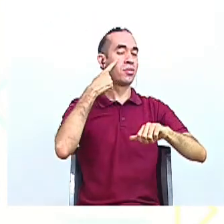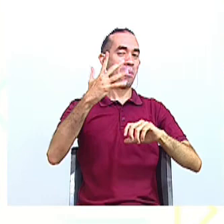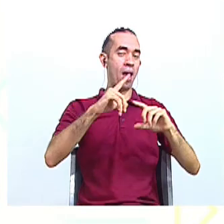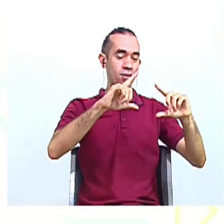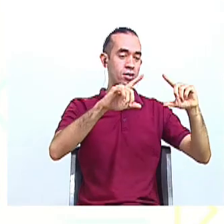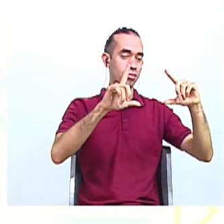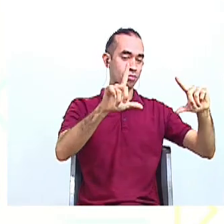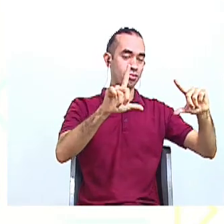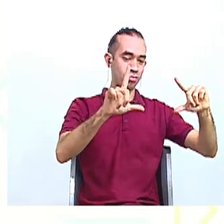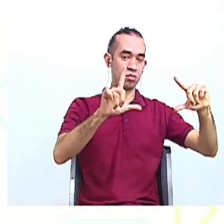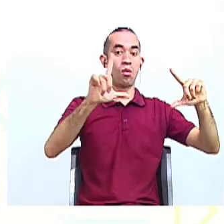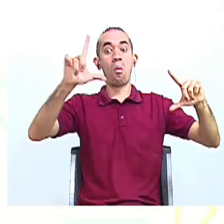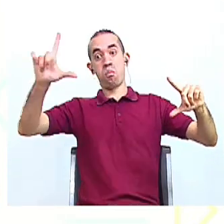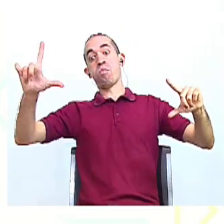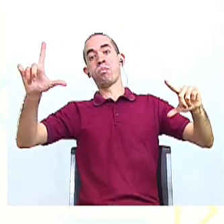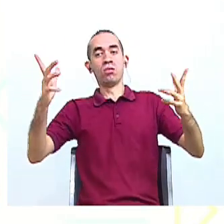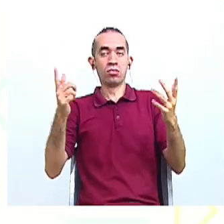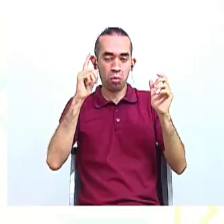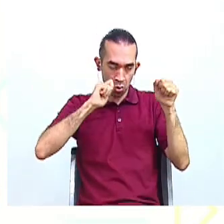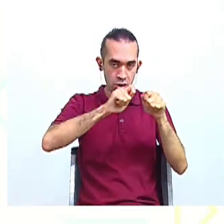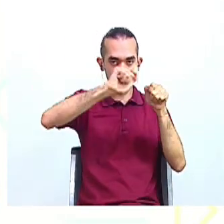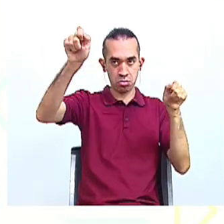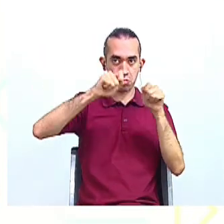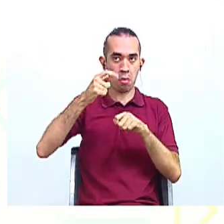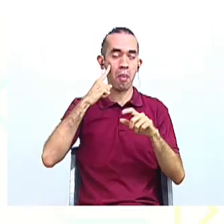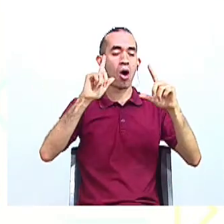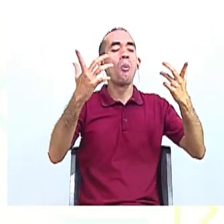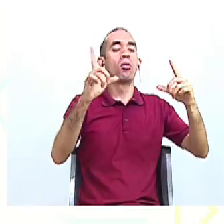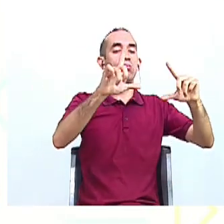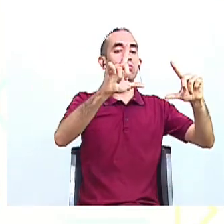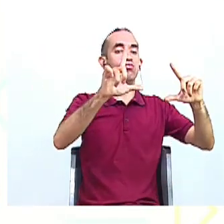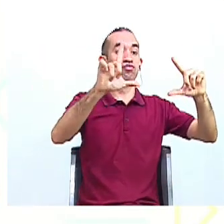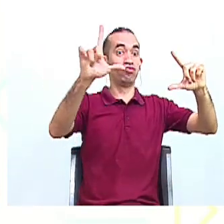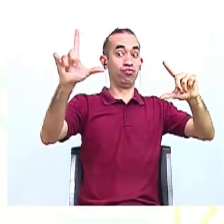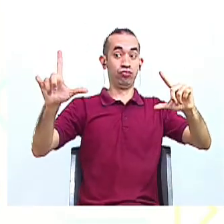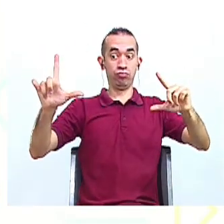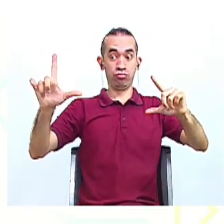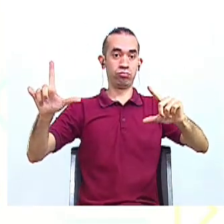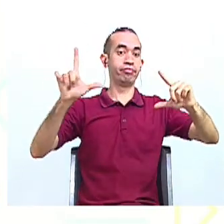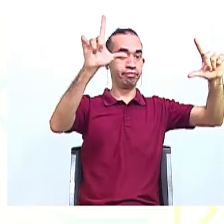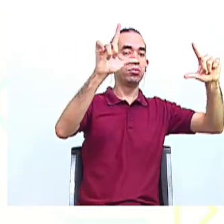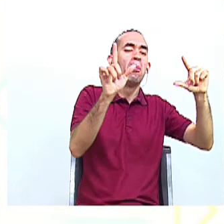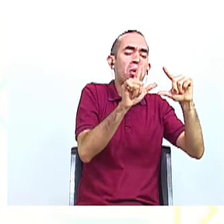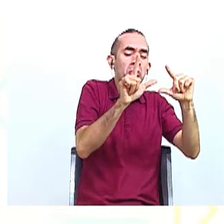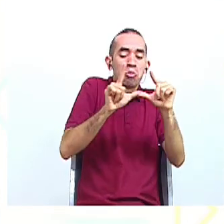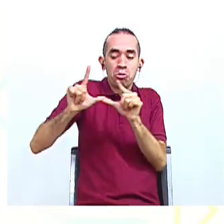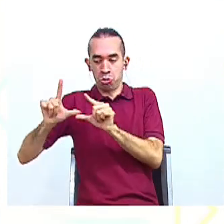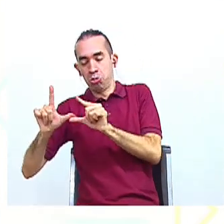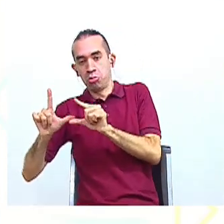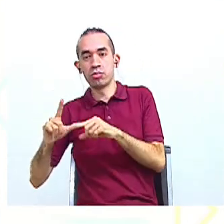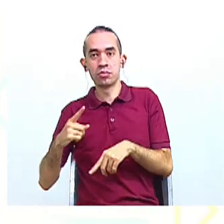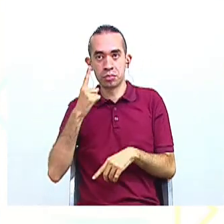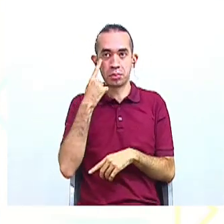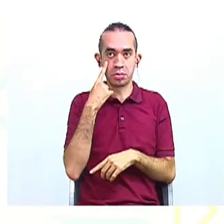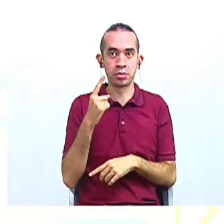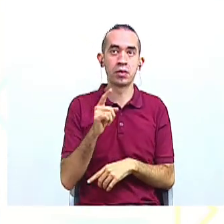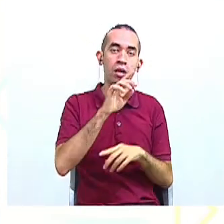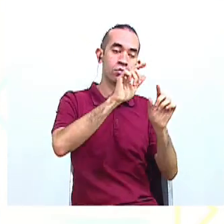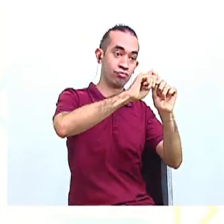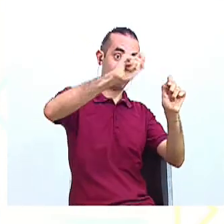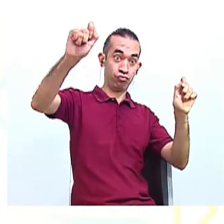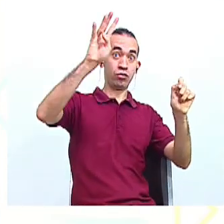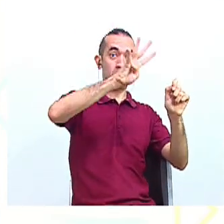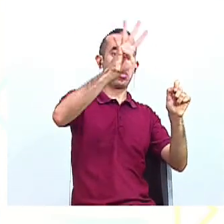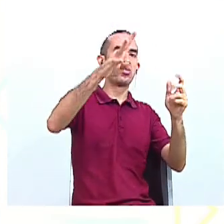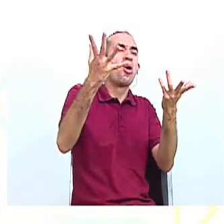semejantes. Y entonces, colocamos las figuras. Observen que para obtener el lado de 44,